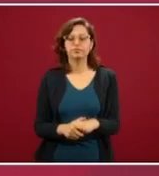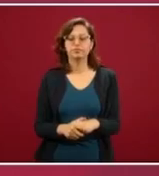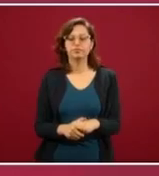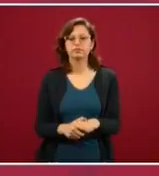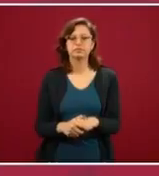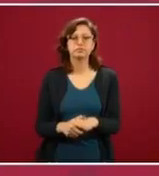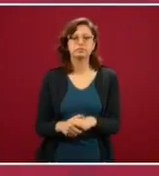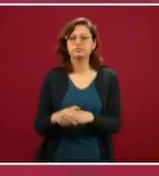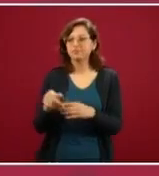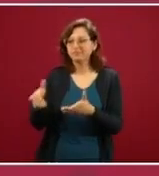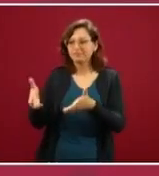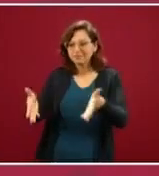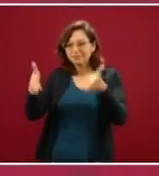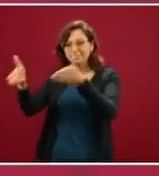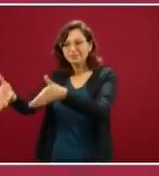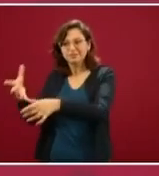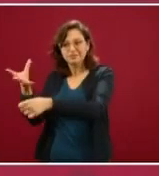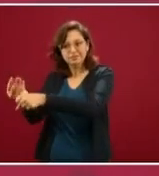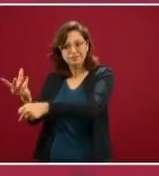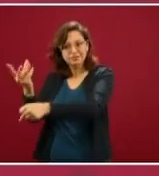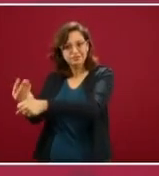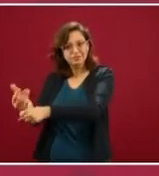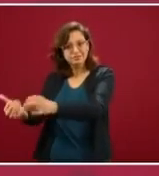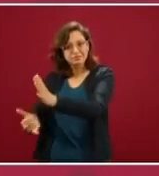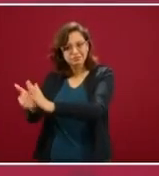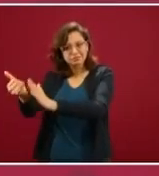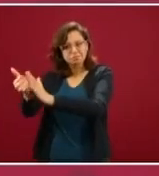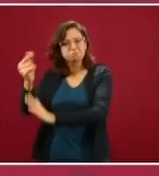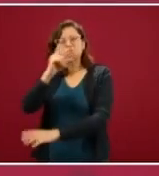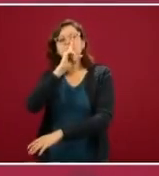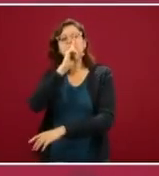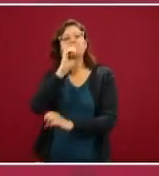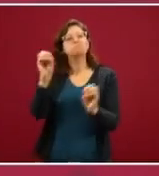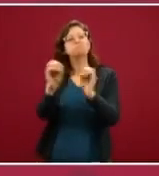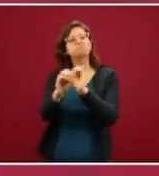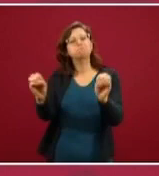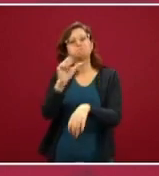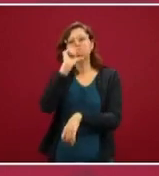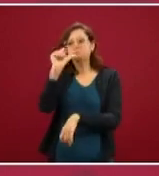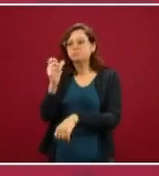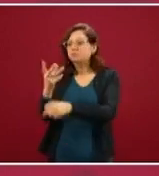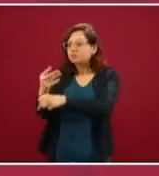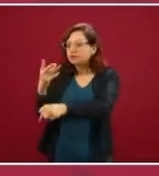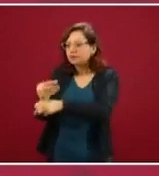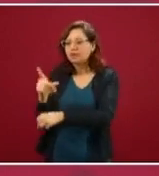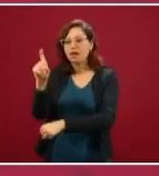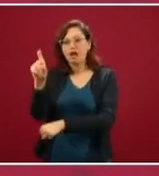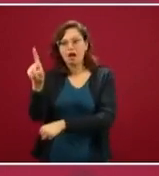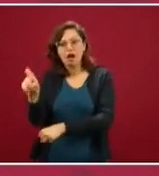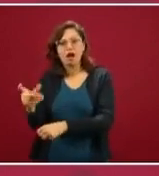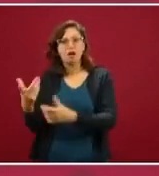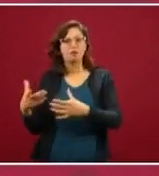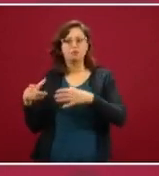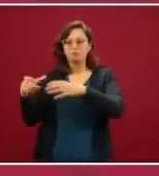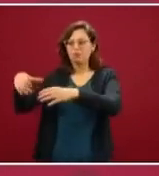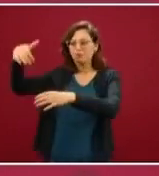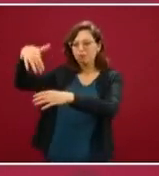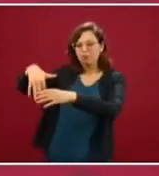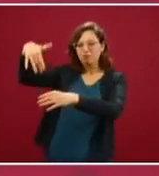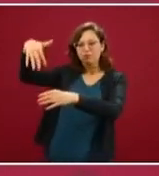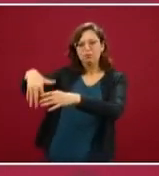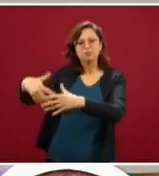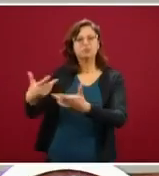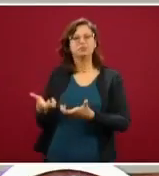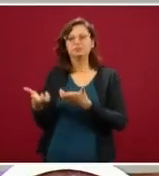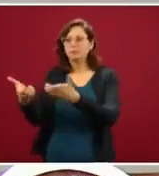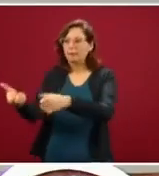y no para lo que hace falta: el agua potable, el drenaje, el